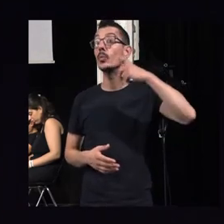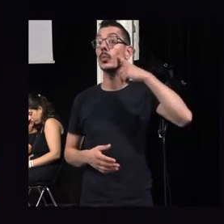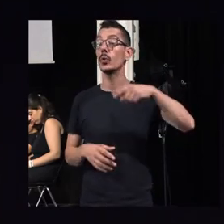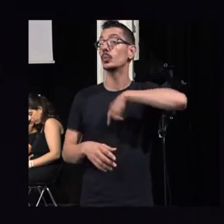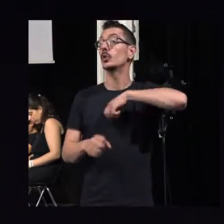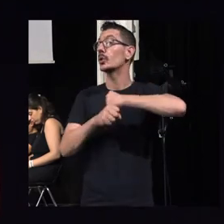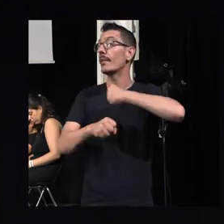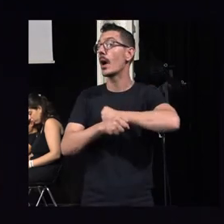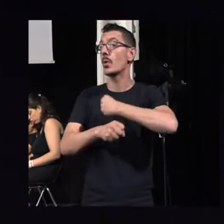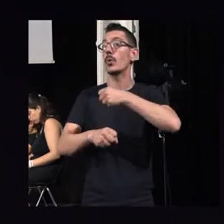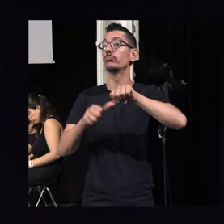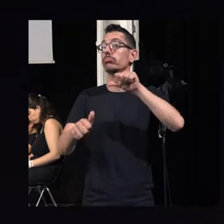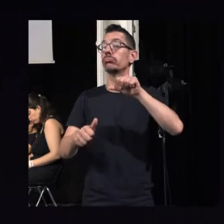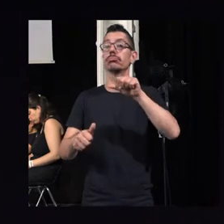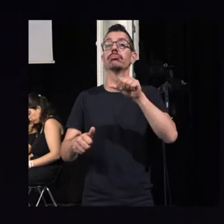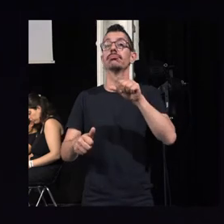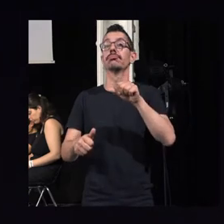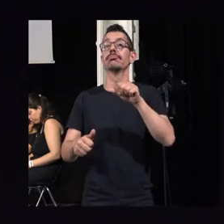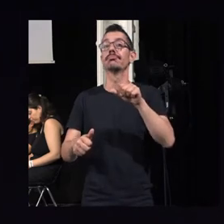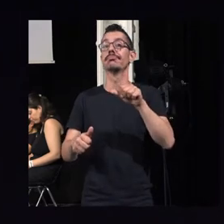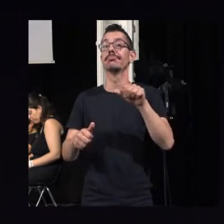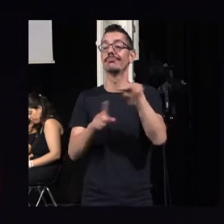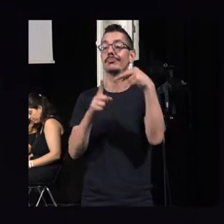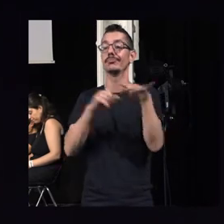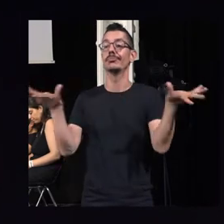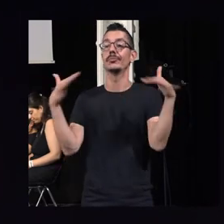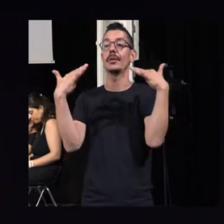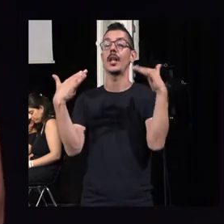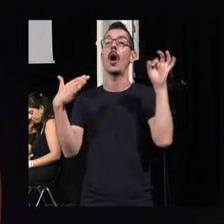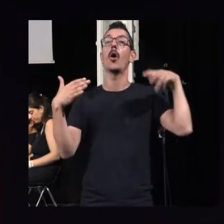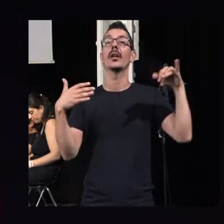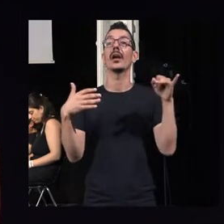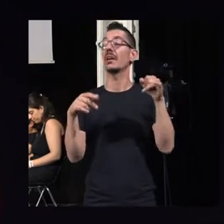solamente a partir de la mirada de ciertas ONGs